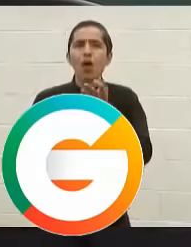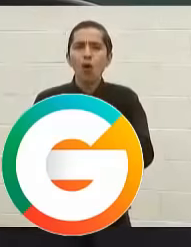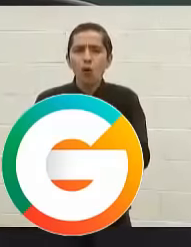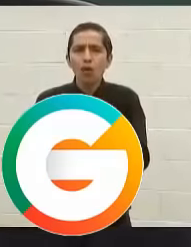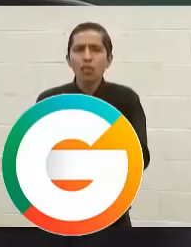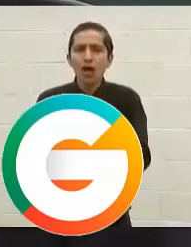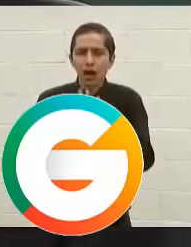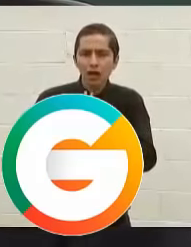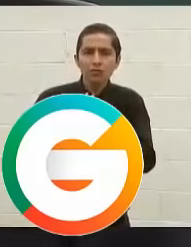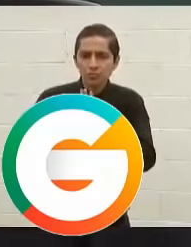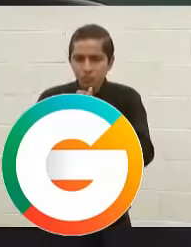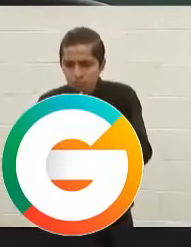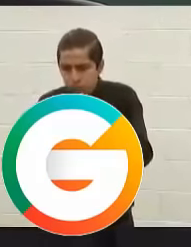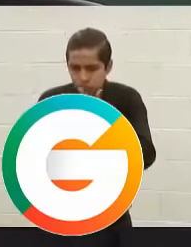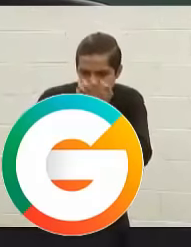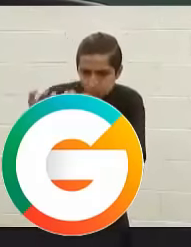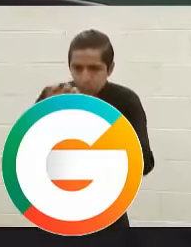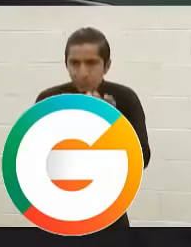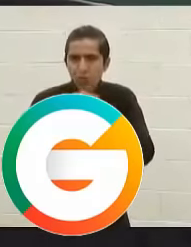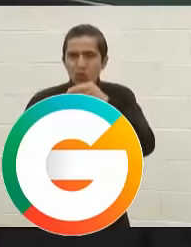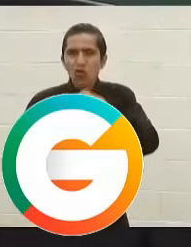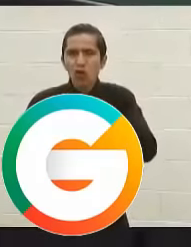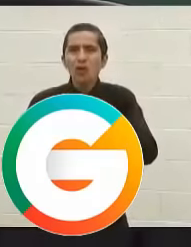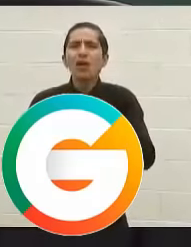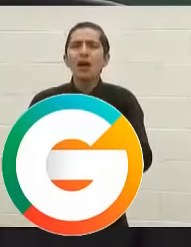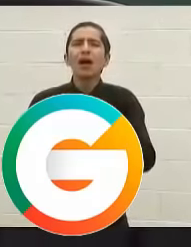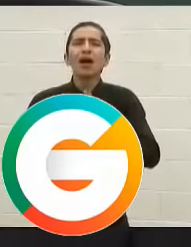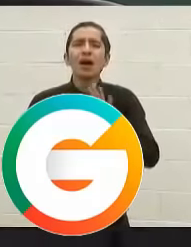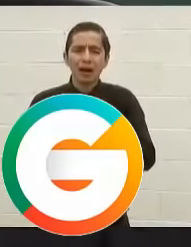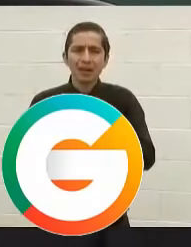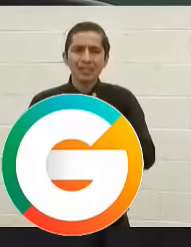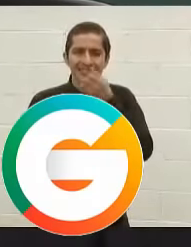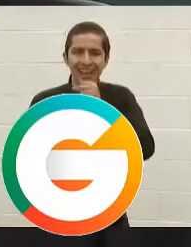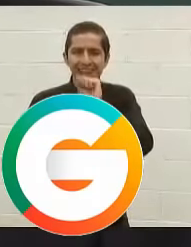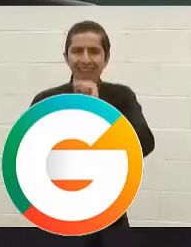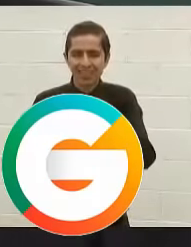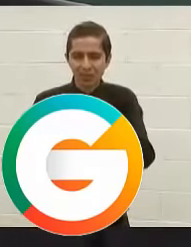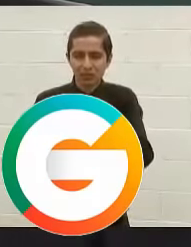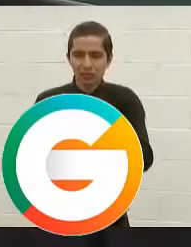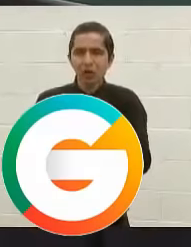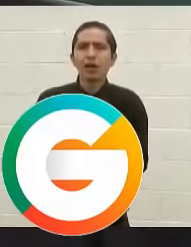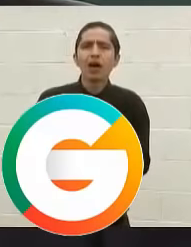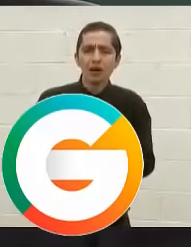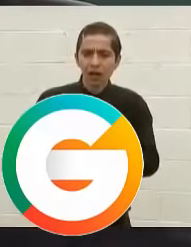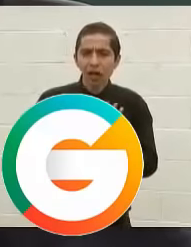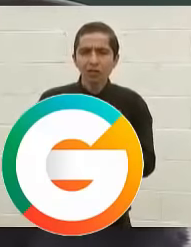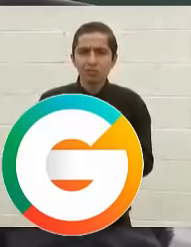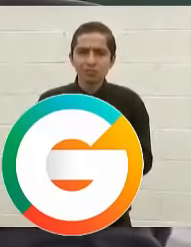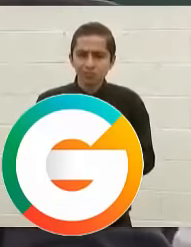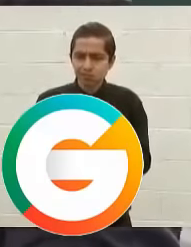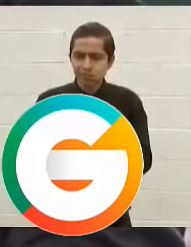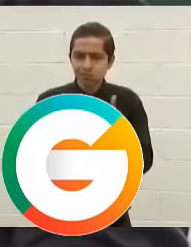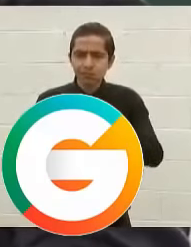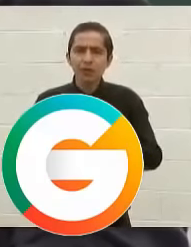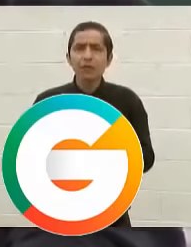siendo atendido el funcionario. El secretario Omar